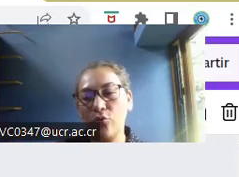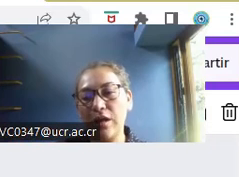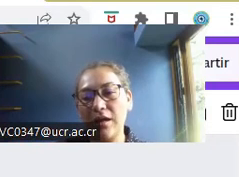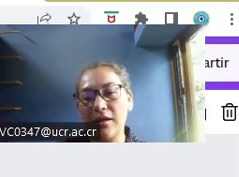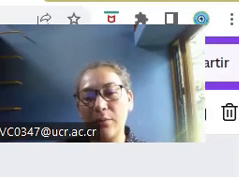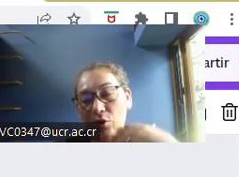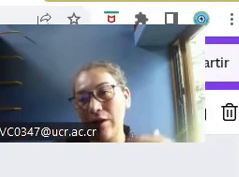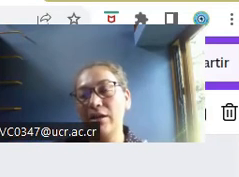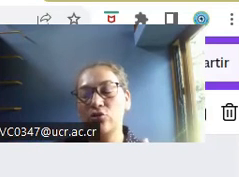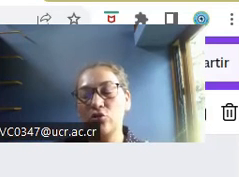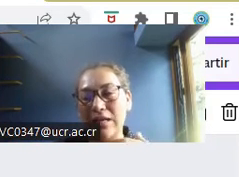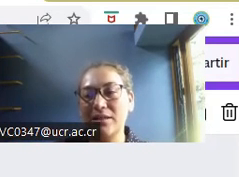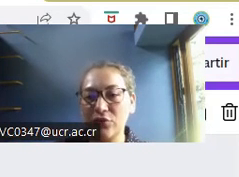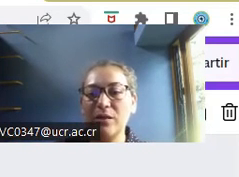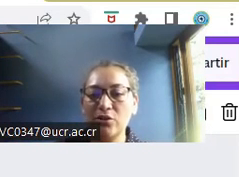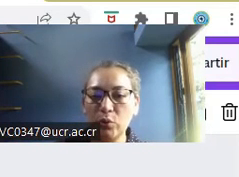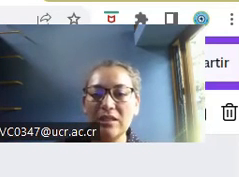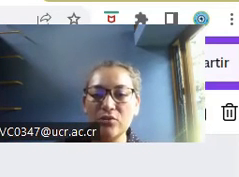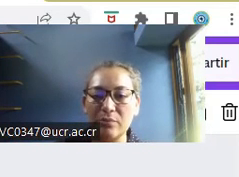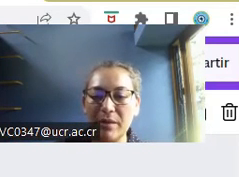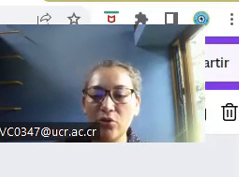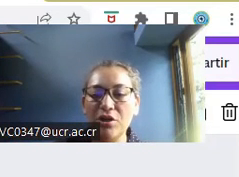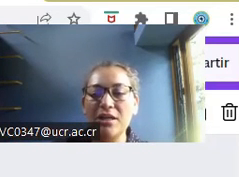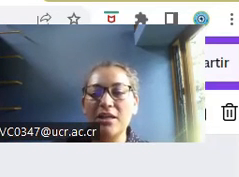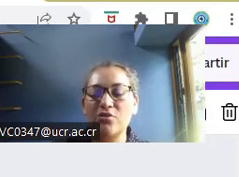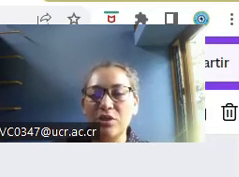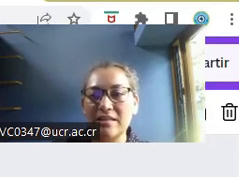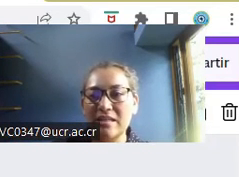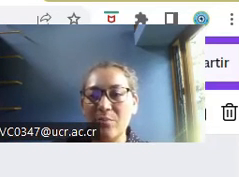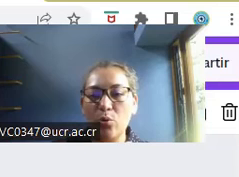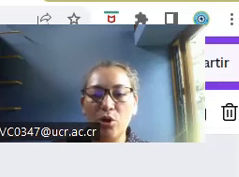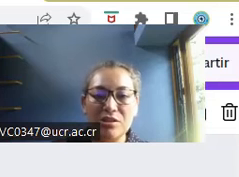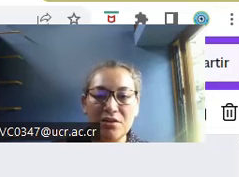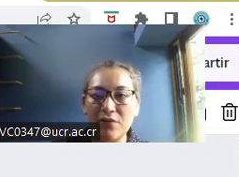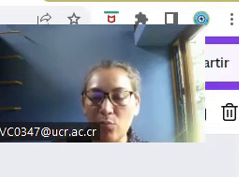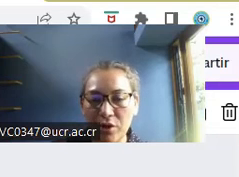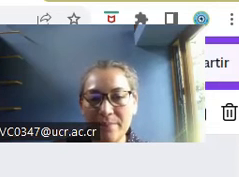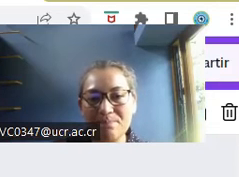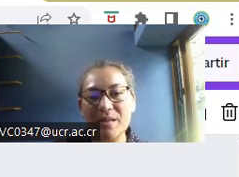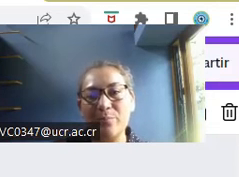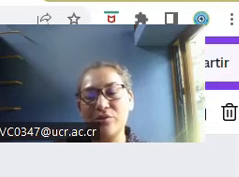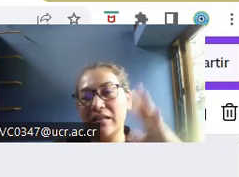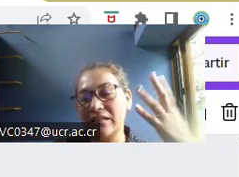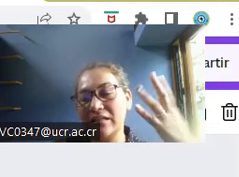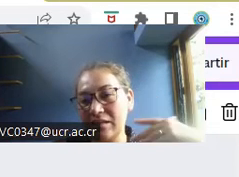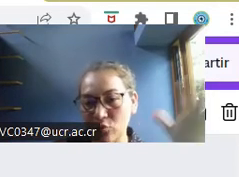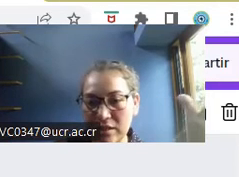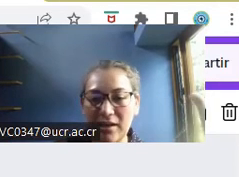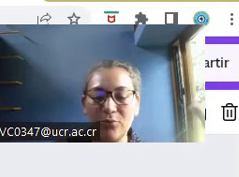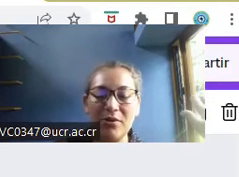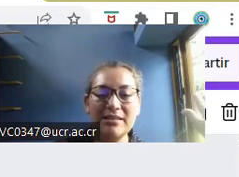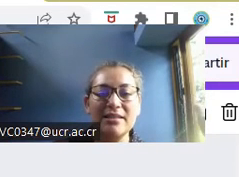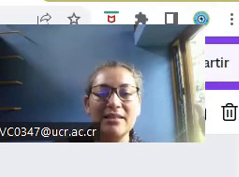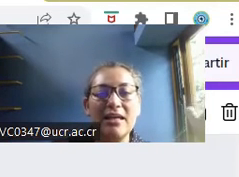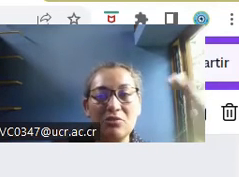muchísimo la plataforma que yo utilizo de pago es una que se llama Wondershare Filmora, por si la quieren